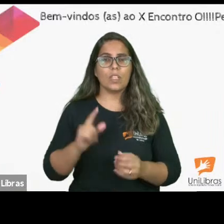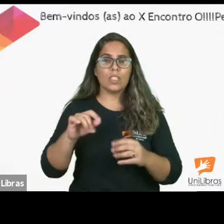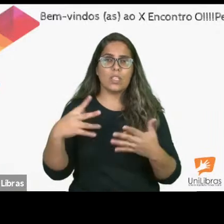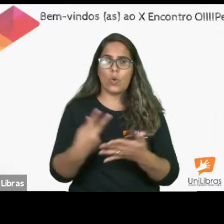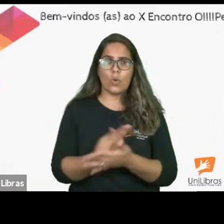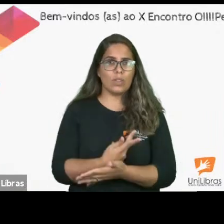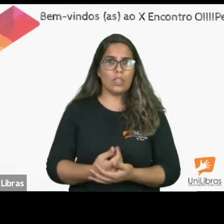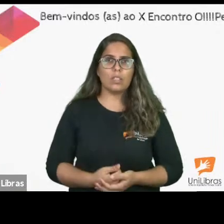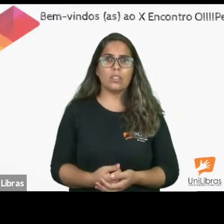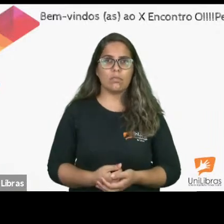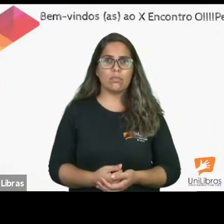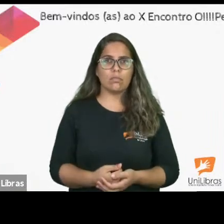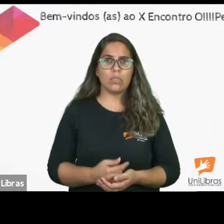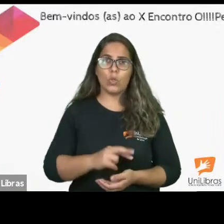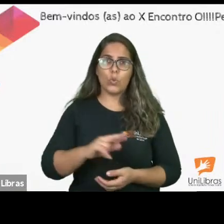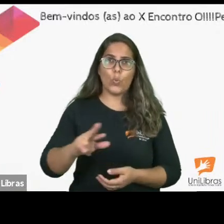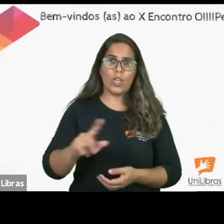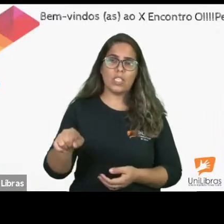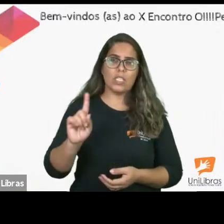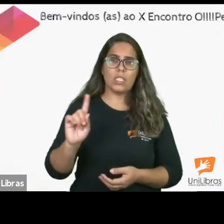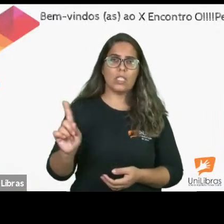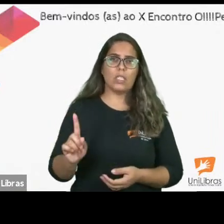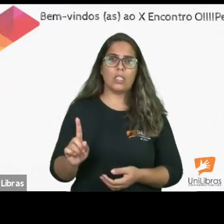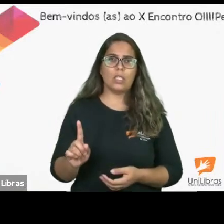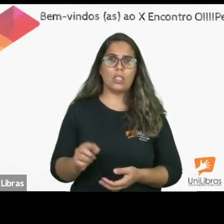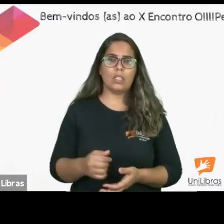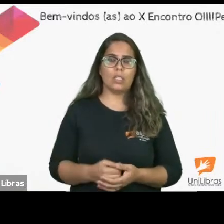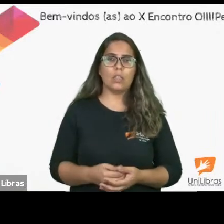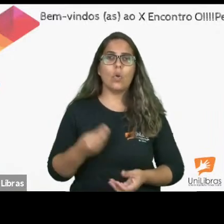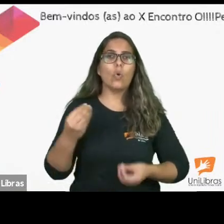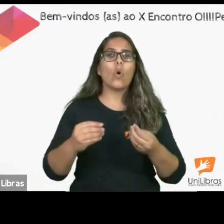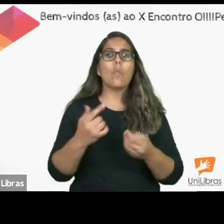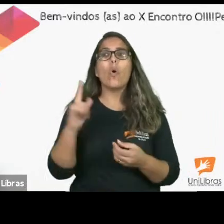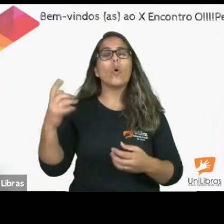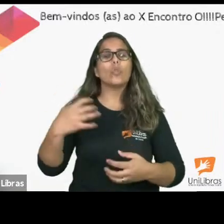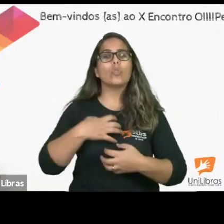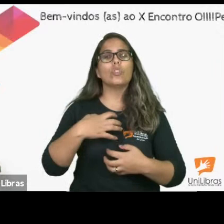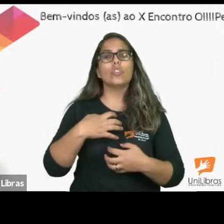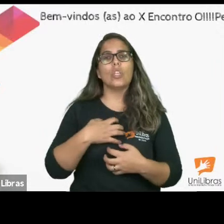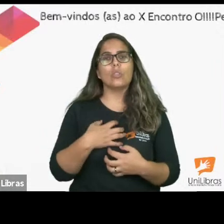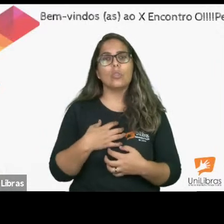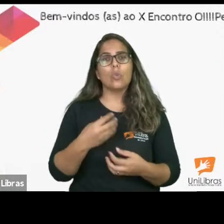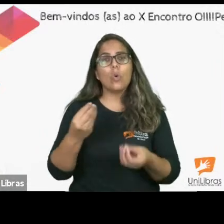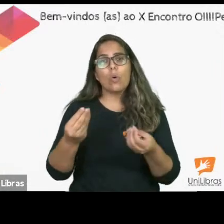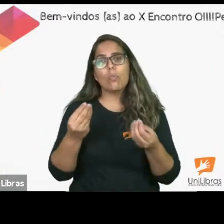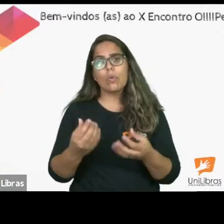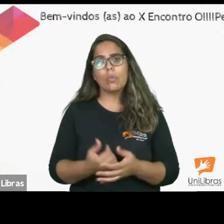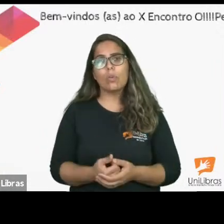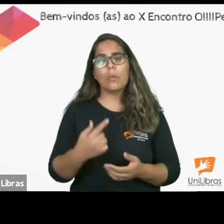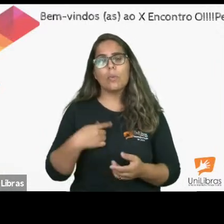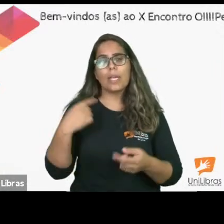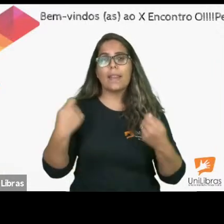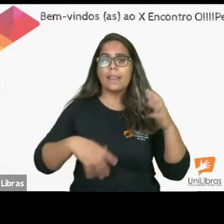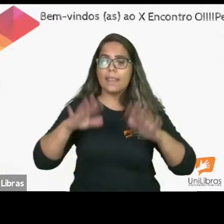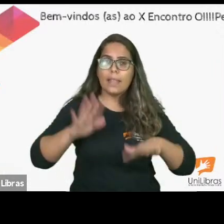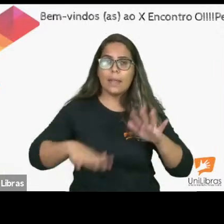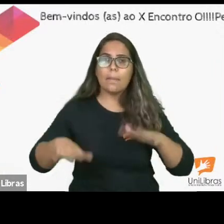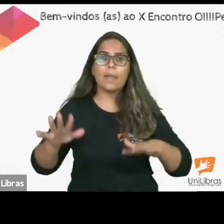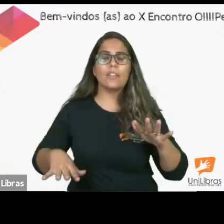No es cierto. Ahora, ¿qué praxis podría ser de otra manera? Yo tampoco sé, porque depende de qué es lo que se